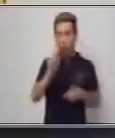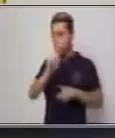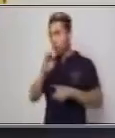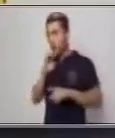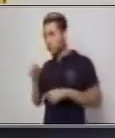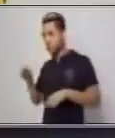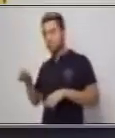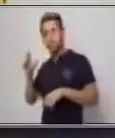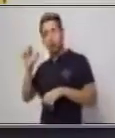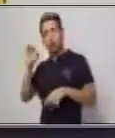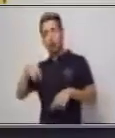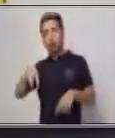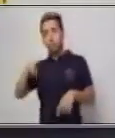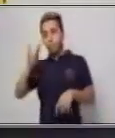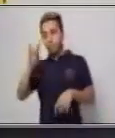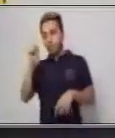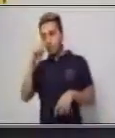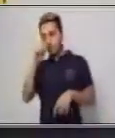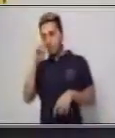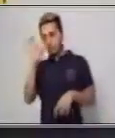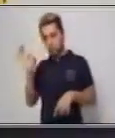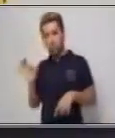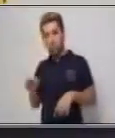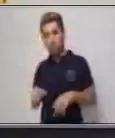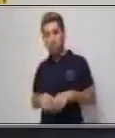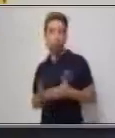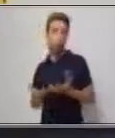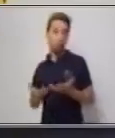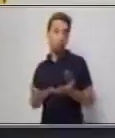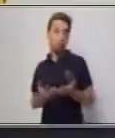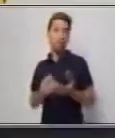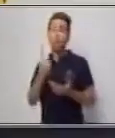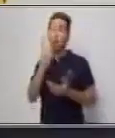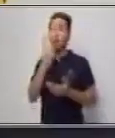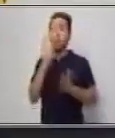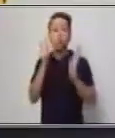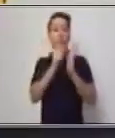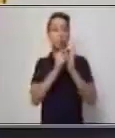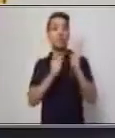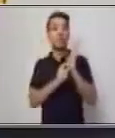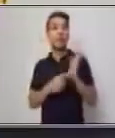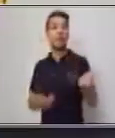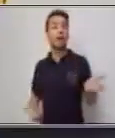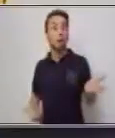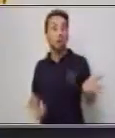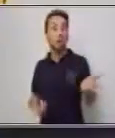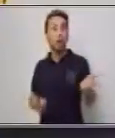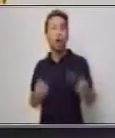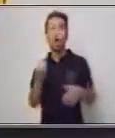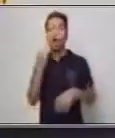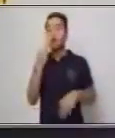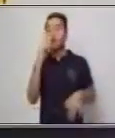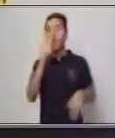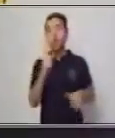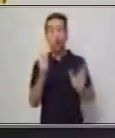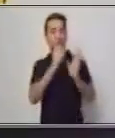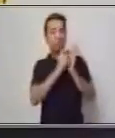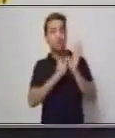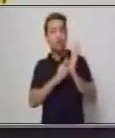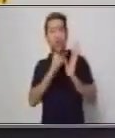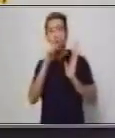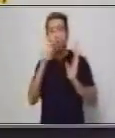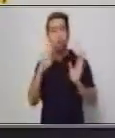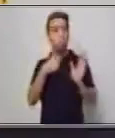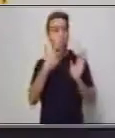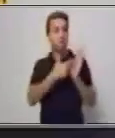no cumple con la regla de ninguno. Por ejemplo, tiene solamente un divisor, que es entre sí mismo. No cumple entonces con las